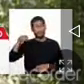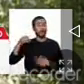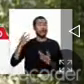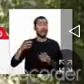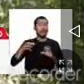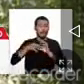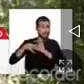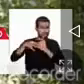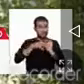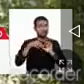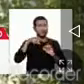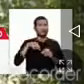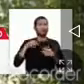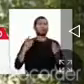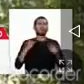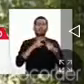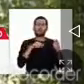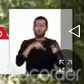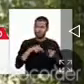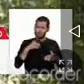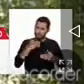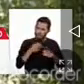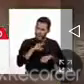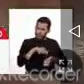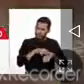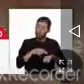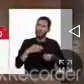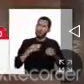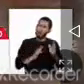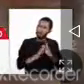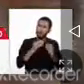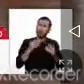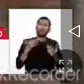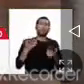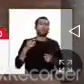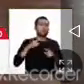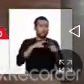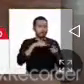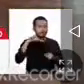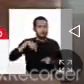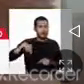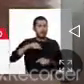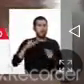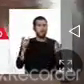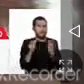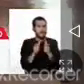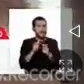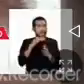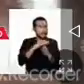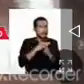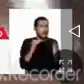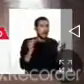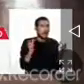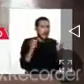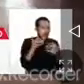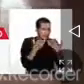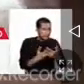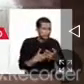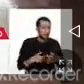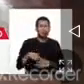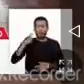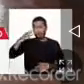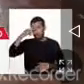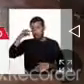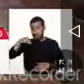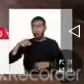alianza representaba un mercado natural y en crecimiento, especialmente para pequeñas y medianas empresas. Los consumidores mexicanos se